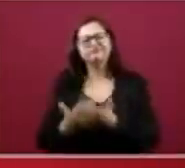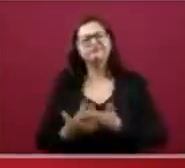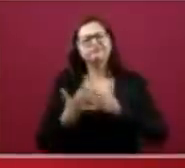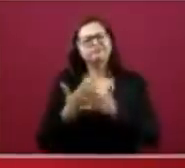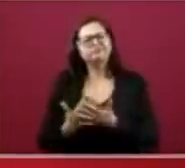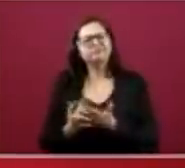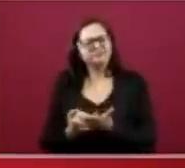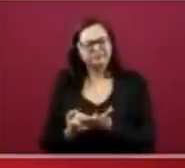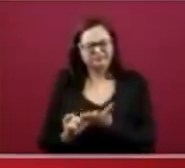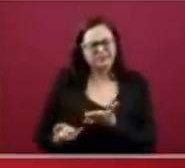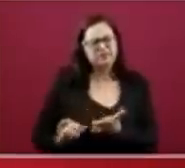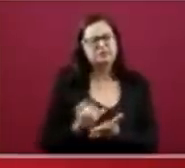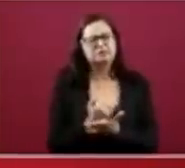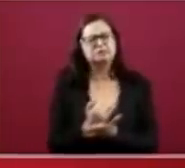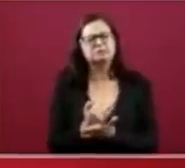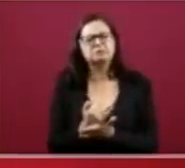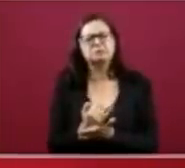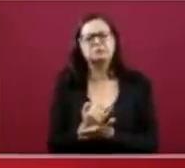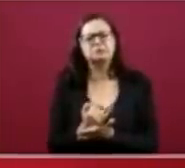más